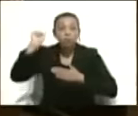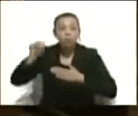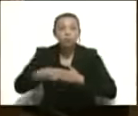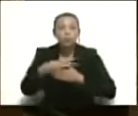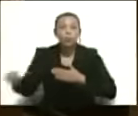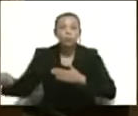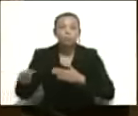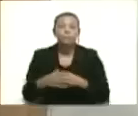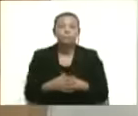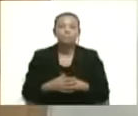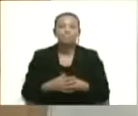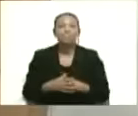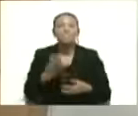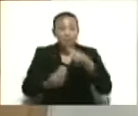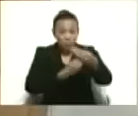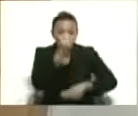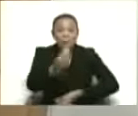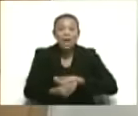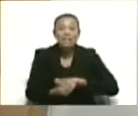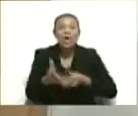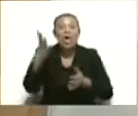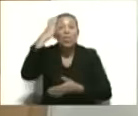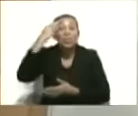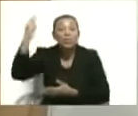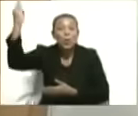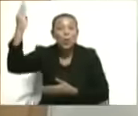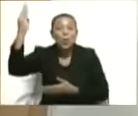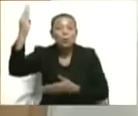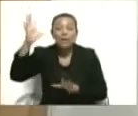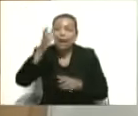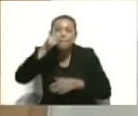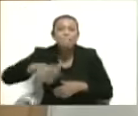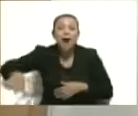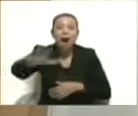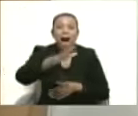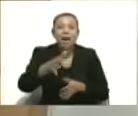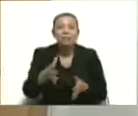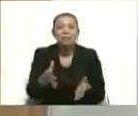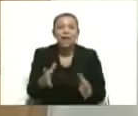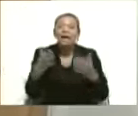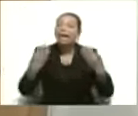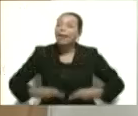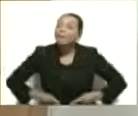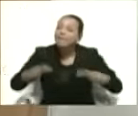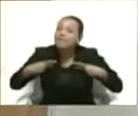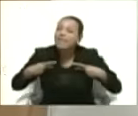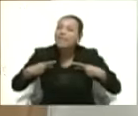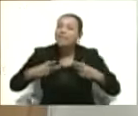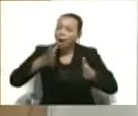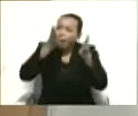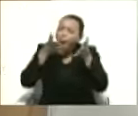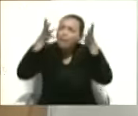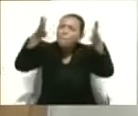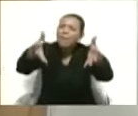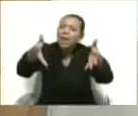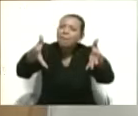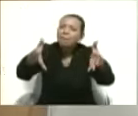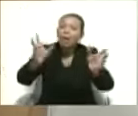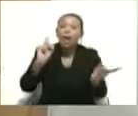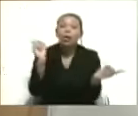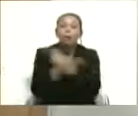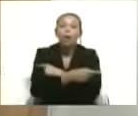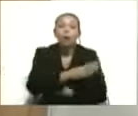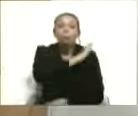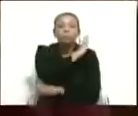juro. Si así lo hicieren, que Dios, que la patria, que la vida os lo premie. En caso